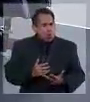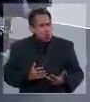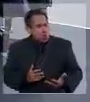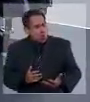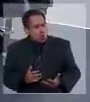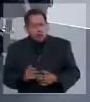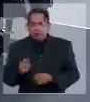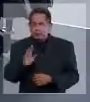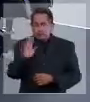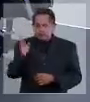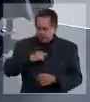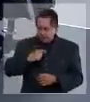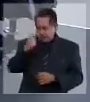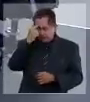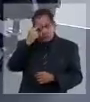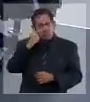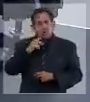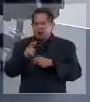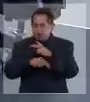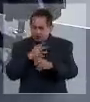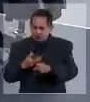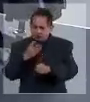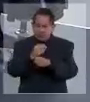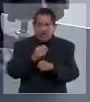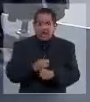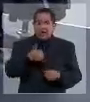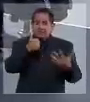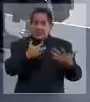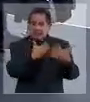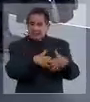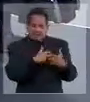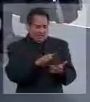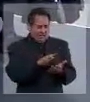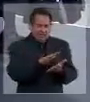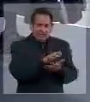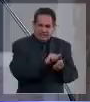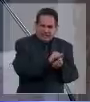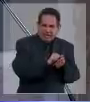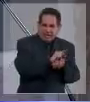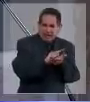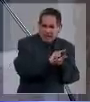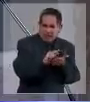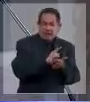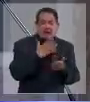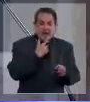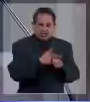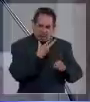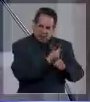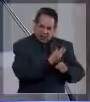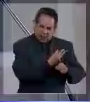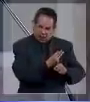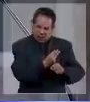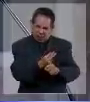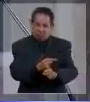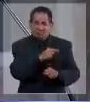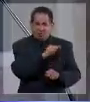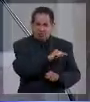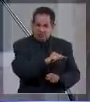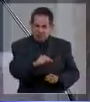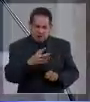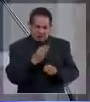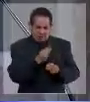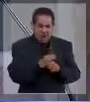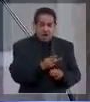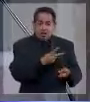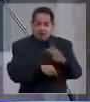nosotros a rehabilitar las 6 refinerías que tenemos. Vamos a construir una gran refinería, nos va a alcanzar el